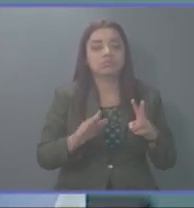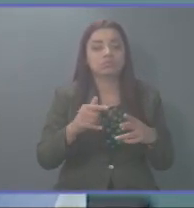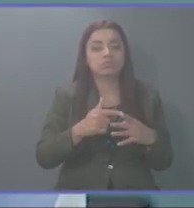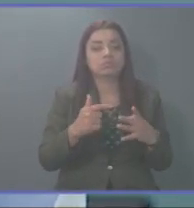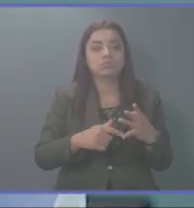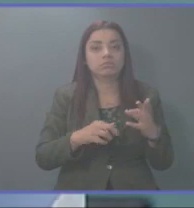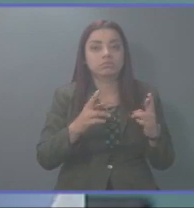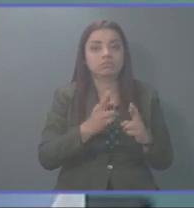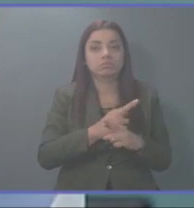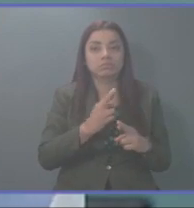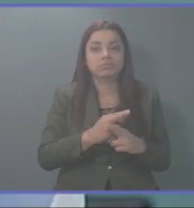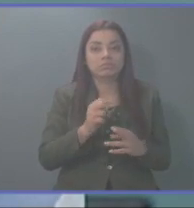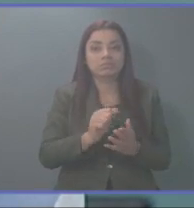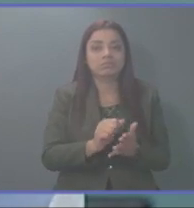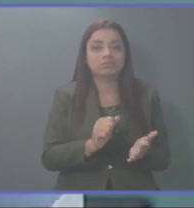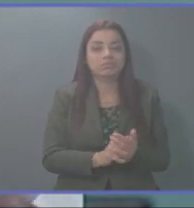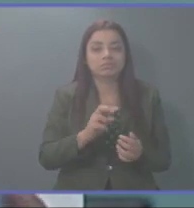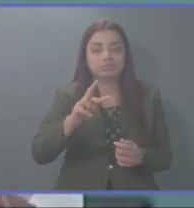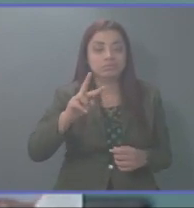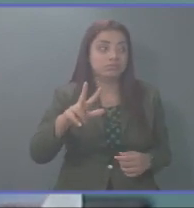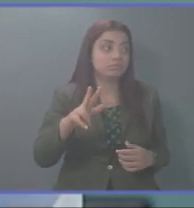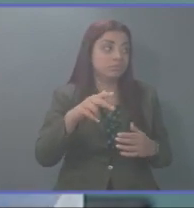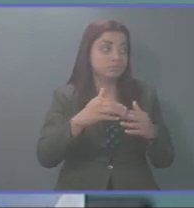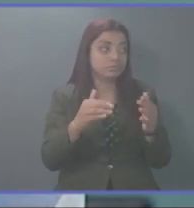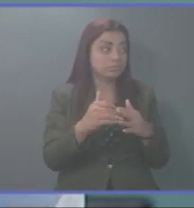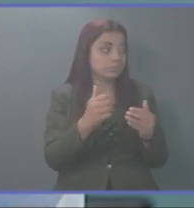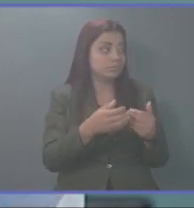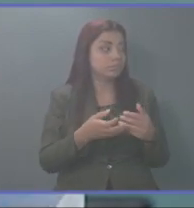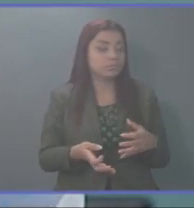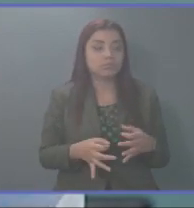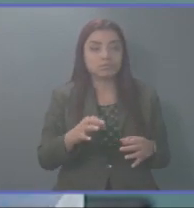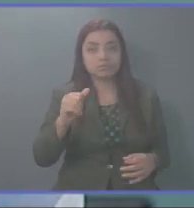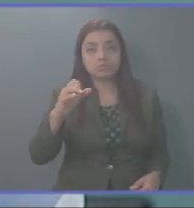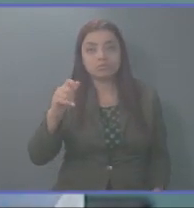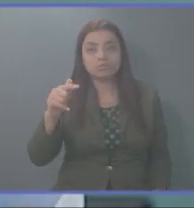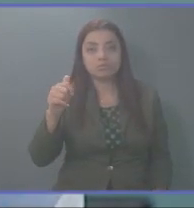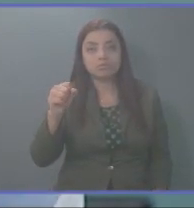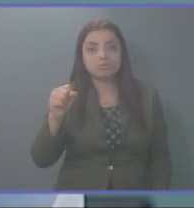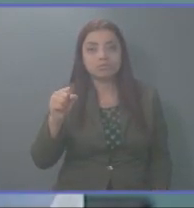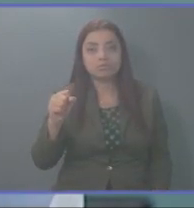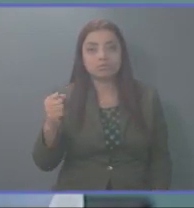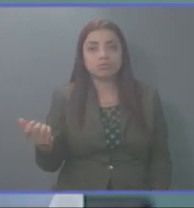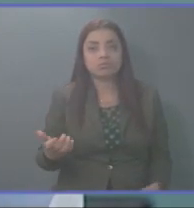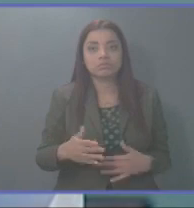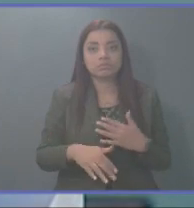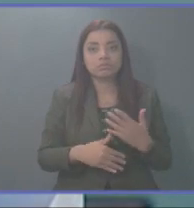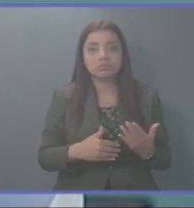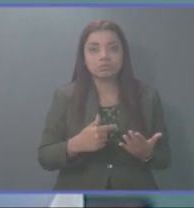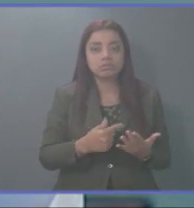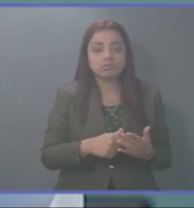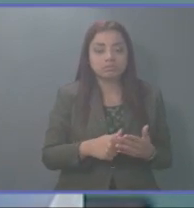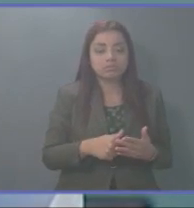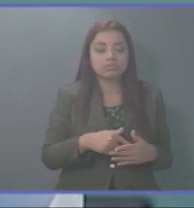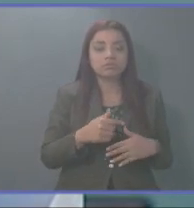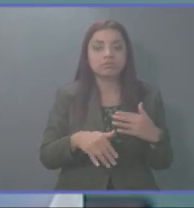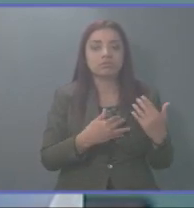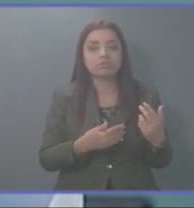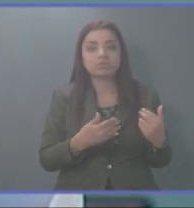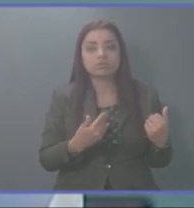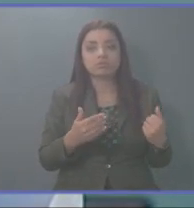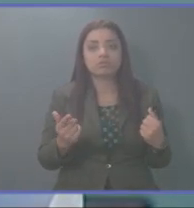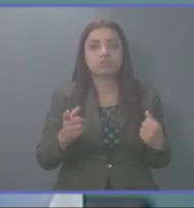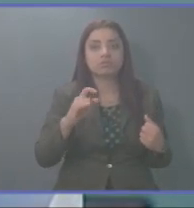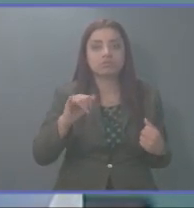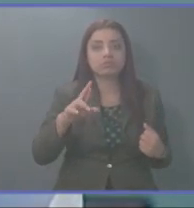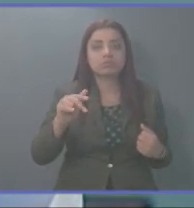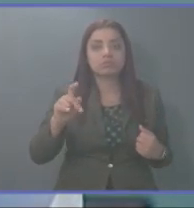inciso primero del artículo 23 de la siguiente manera. Artículo 23. Las actas de cierre y escrutinio de las